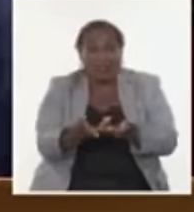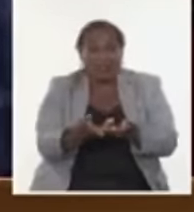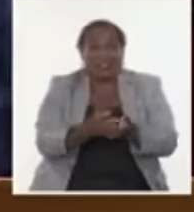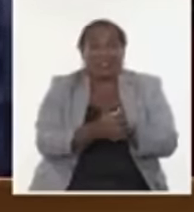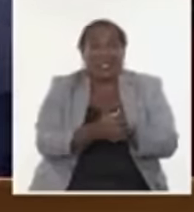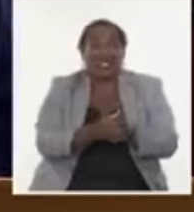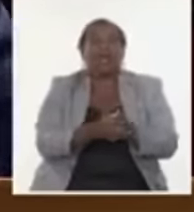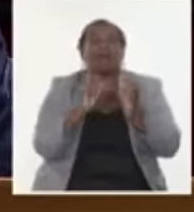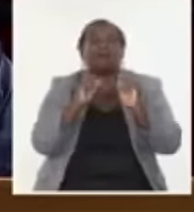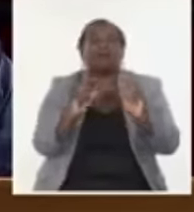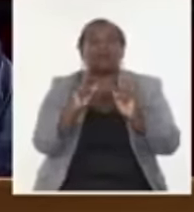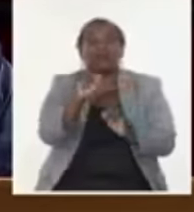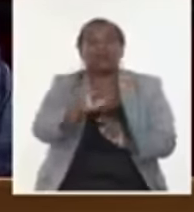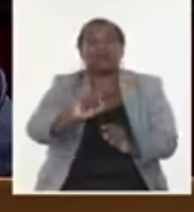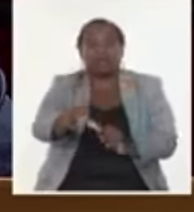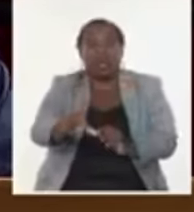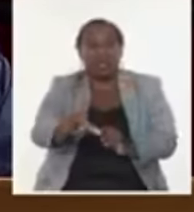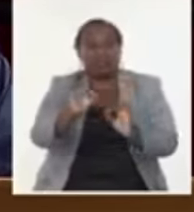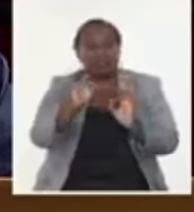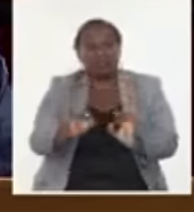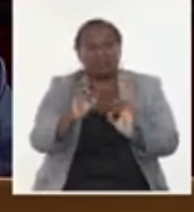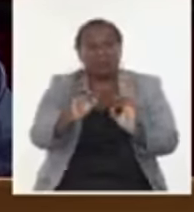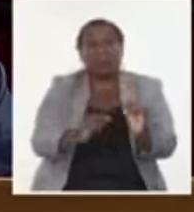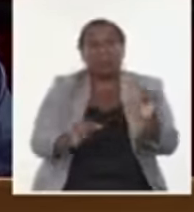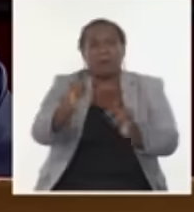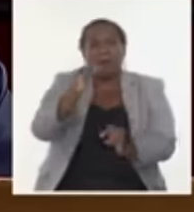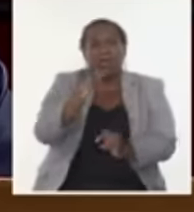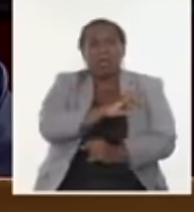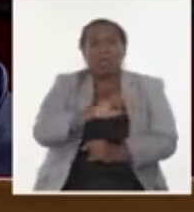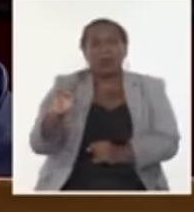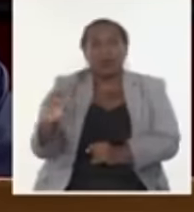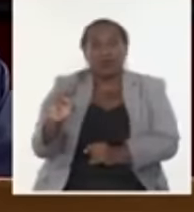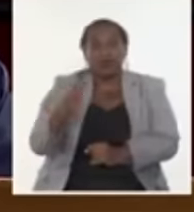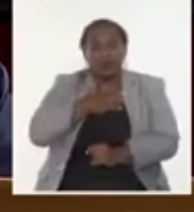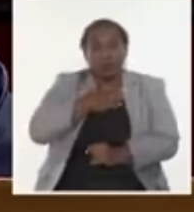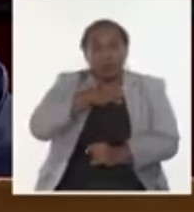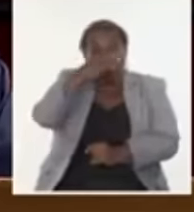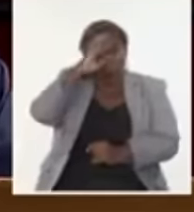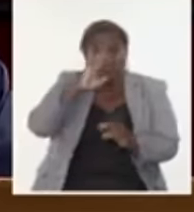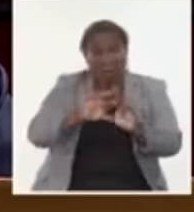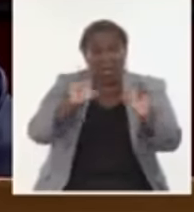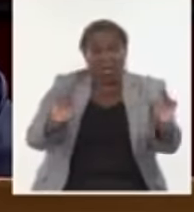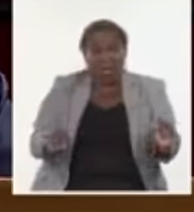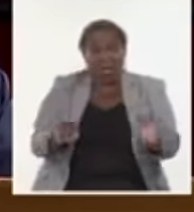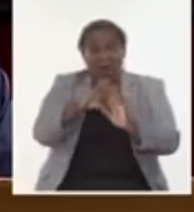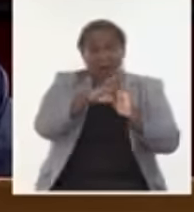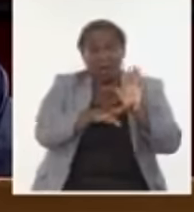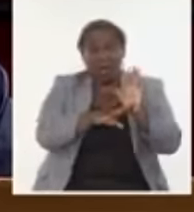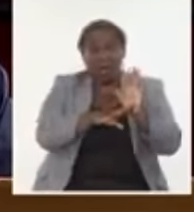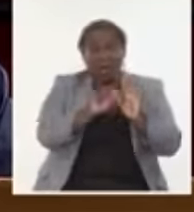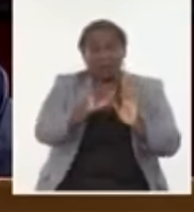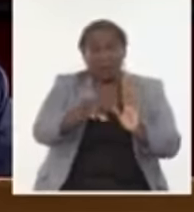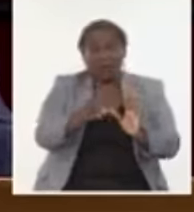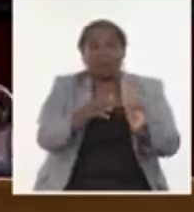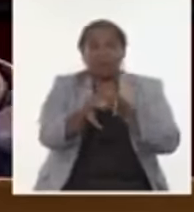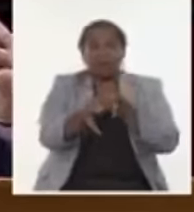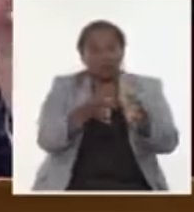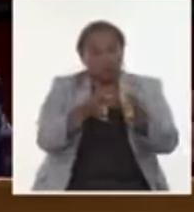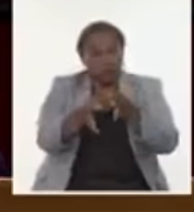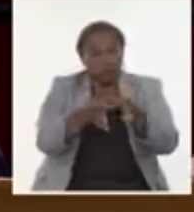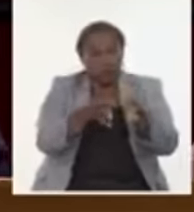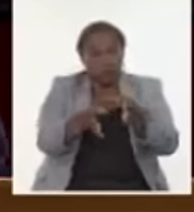una prioridad, cimiento de esta revolución de justicia social, los programas sociales funcionan,